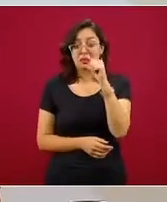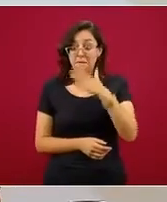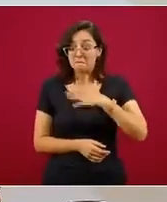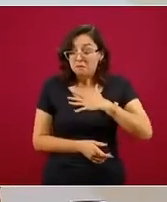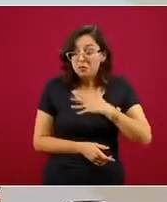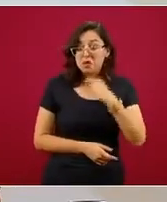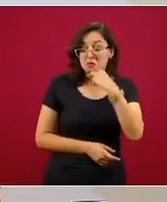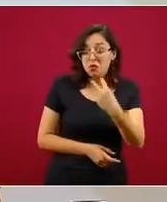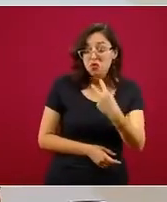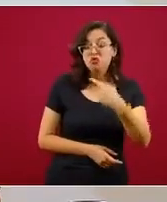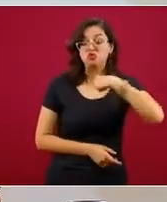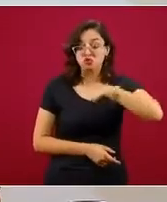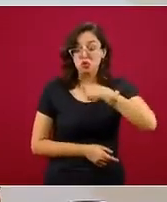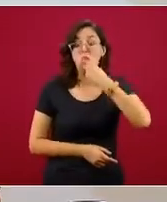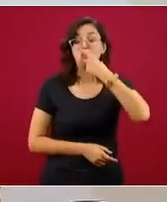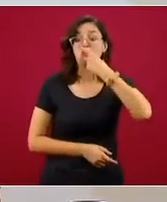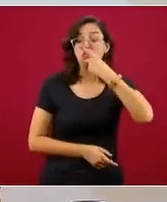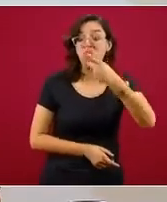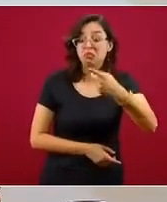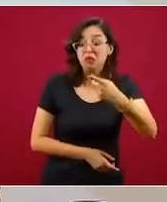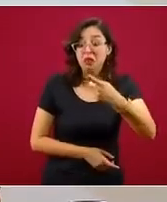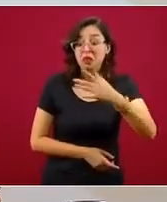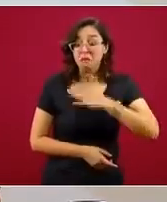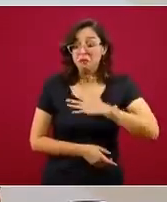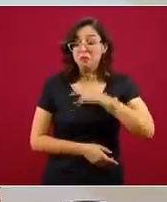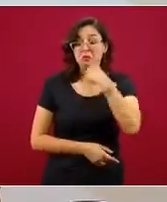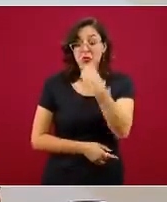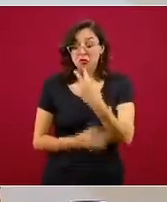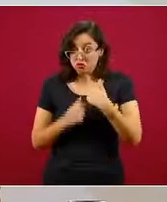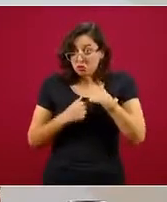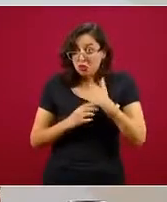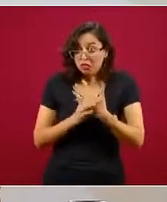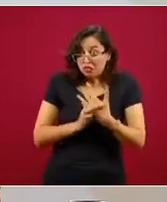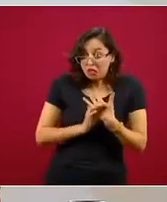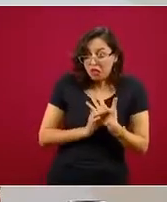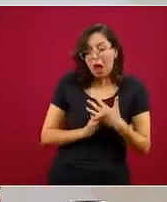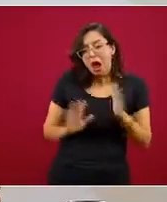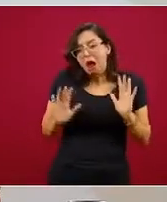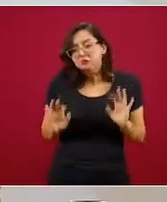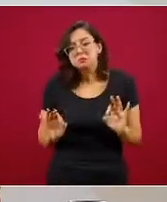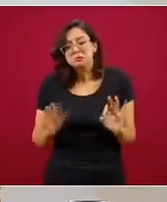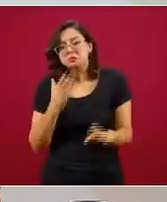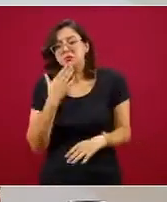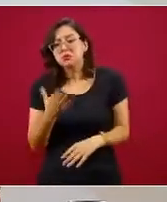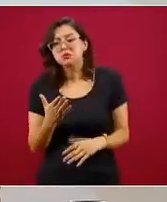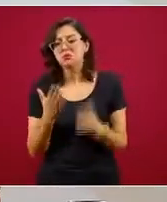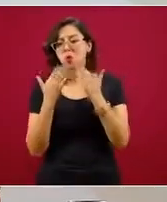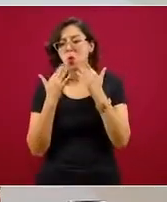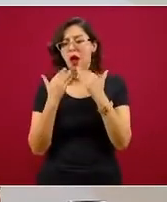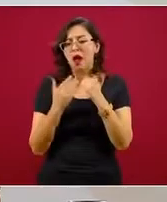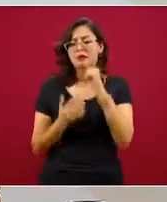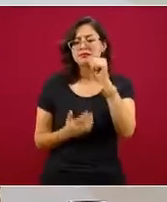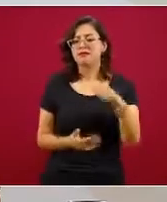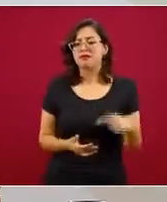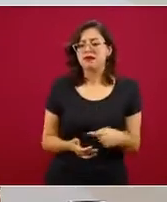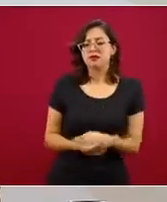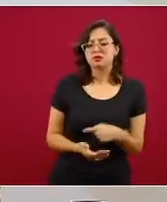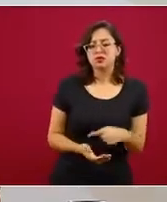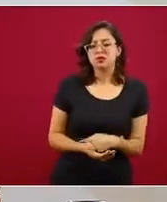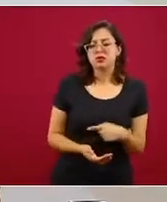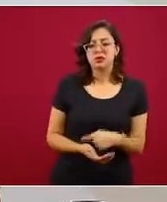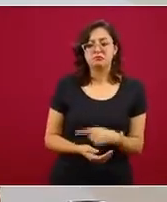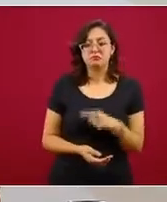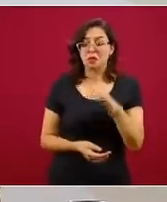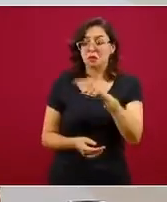voz y es legítimo, es verídico que fue mi voz y yo lo dije, excelente. Eso es lo que dije. Qué bueno, porque ahí